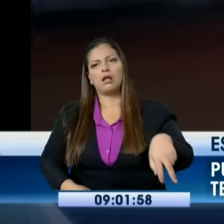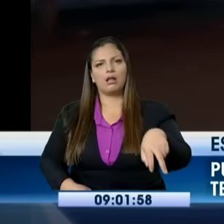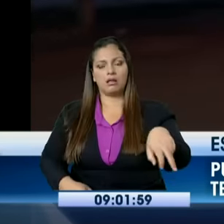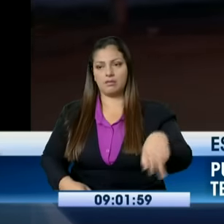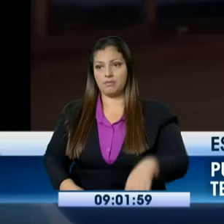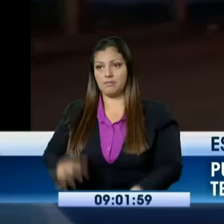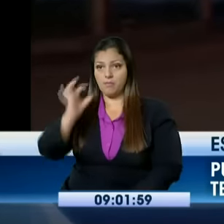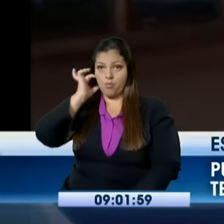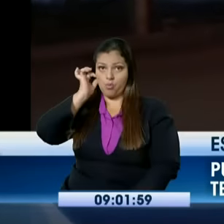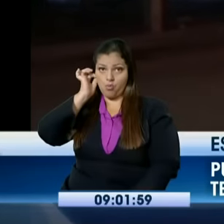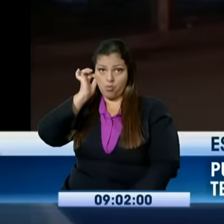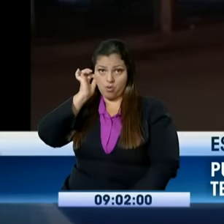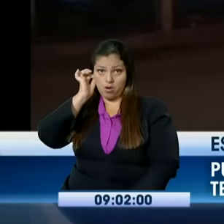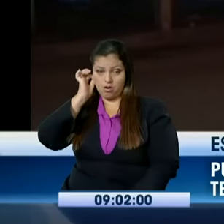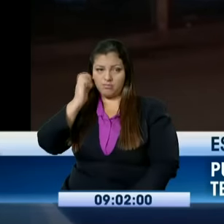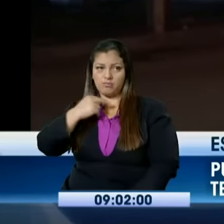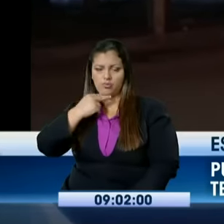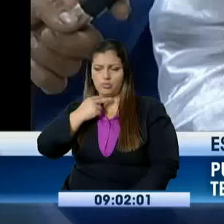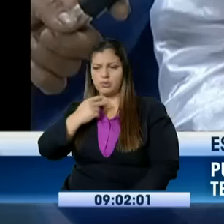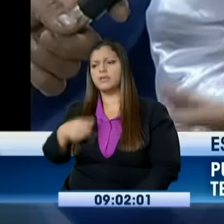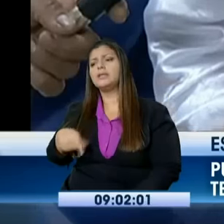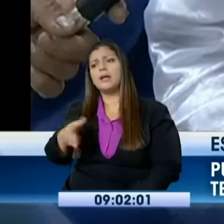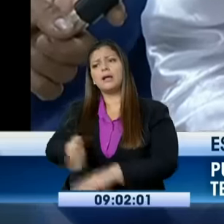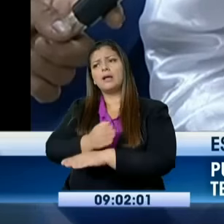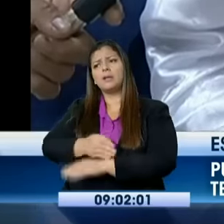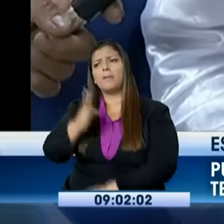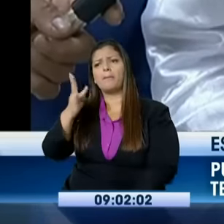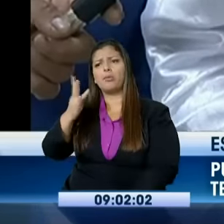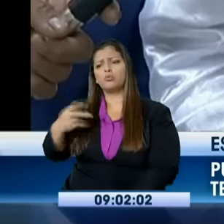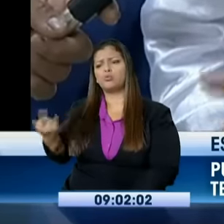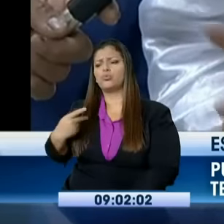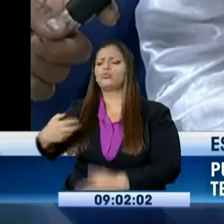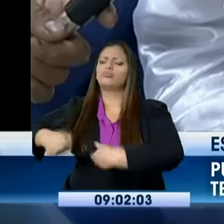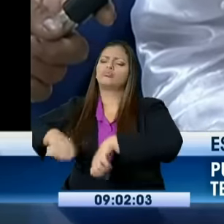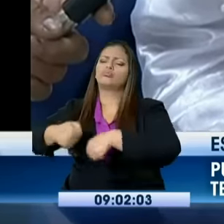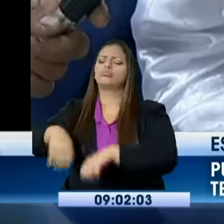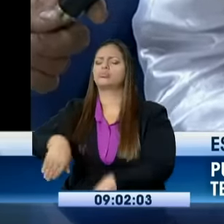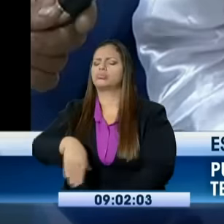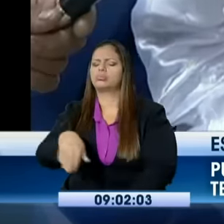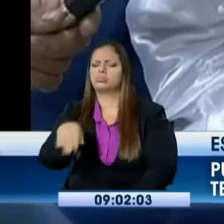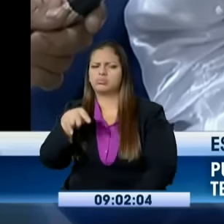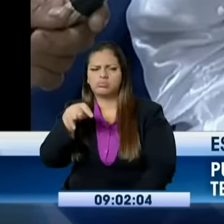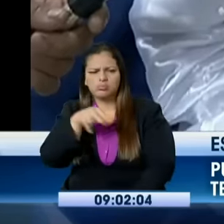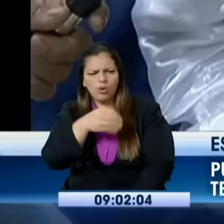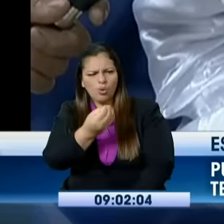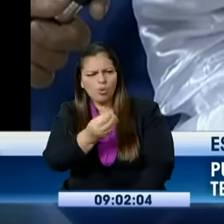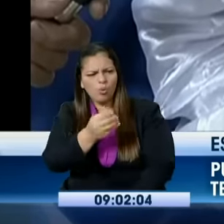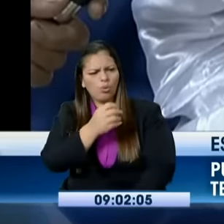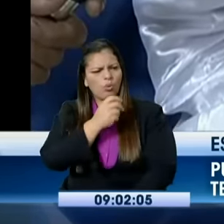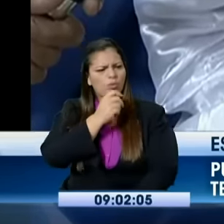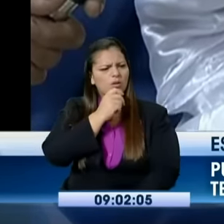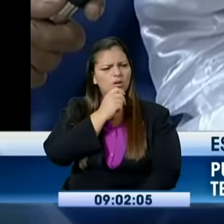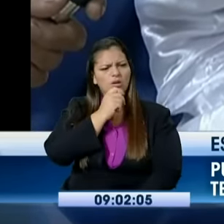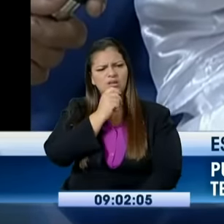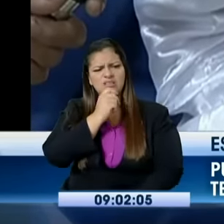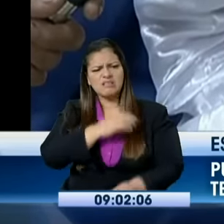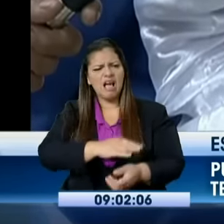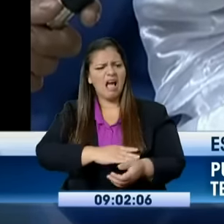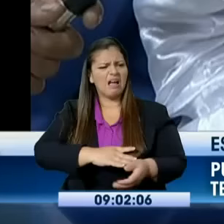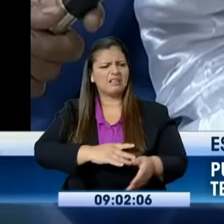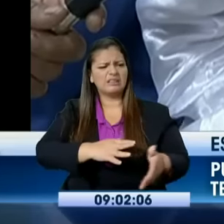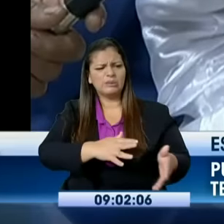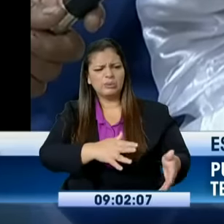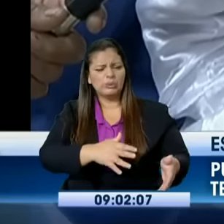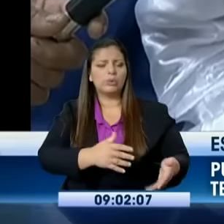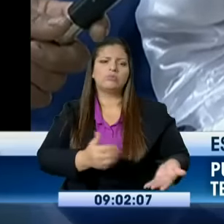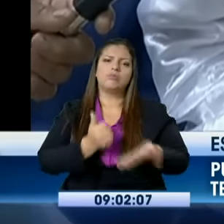paso en la moto con mi esposo y lo veo. Y ahí es que lo llevamos hasta la entrada a la 8 y ahí un policía nos ayudó a que